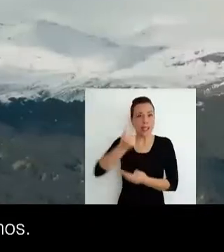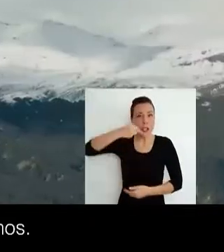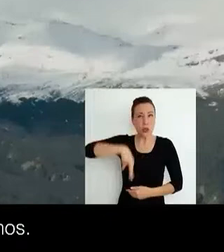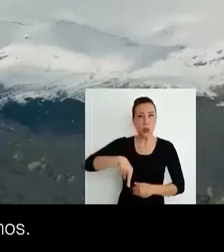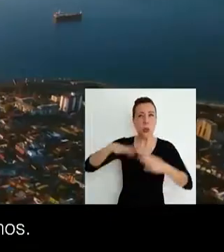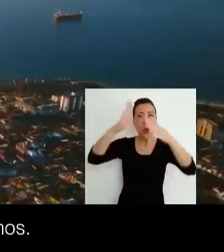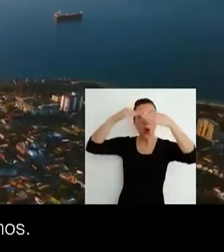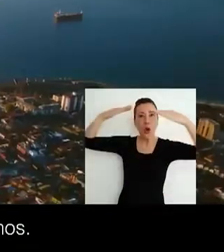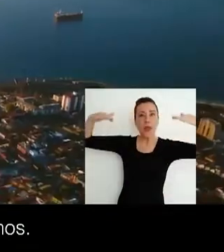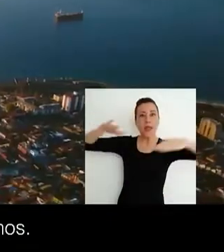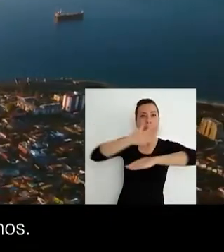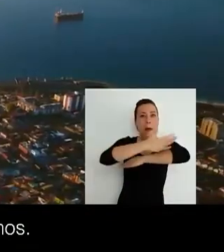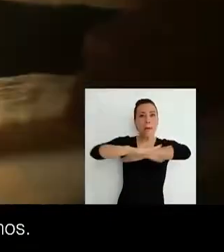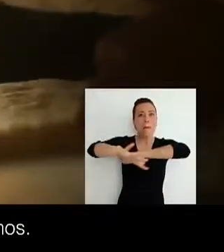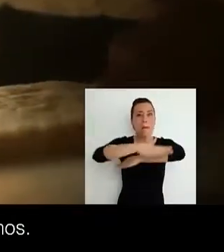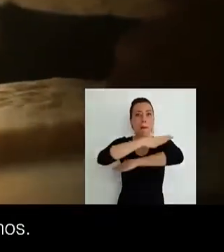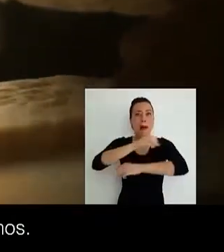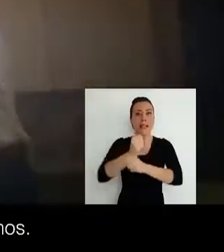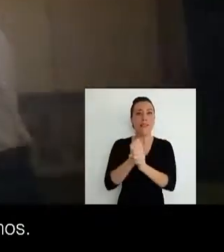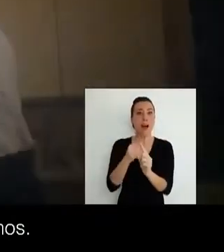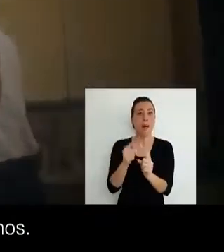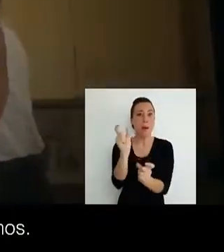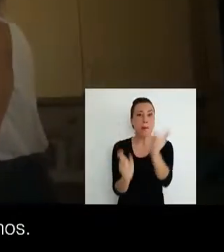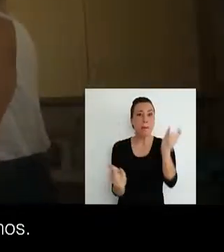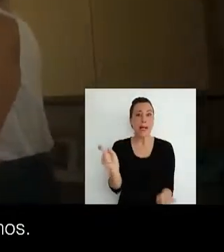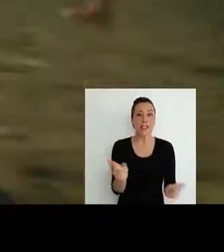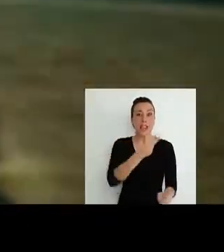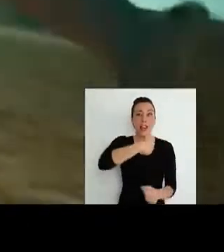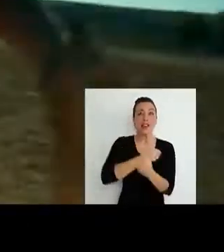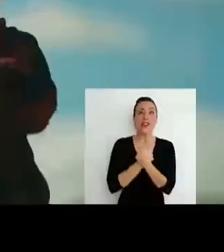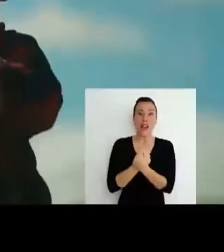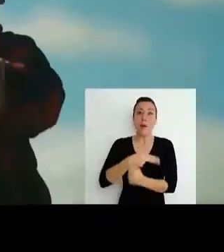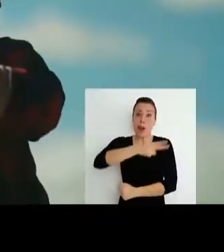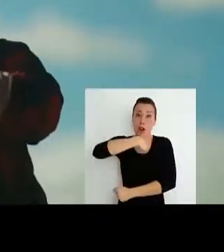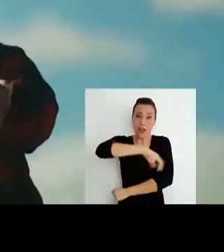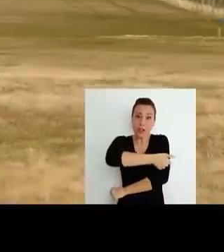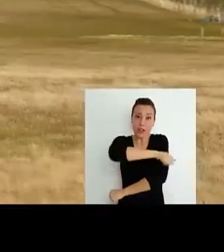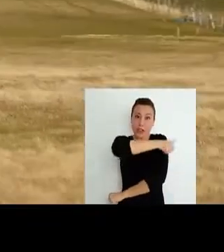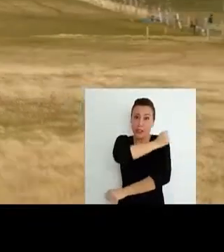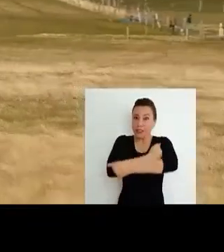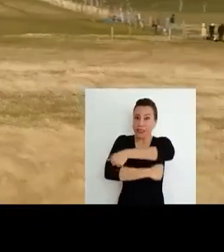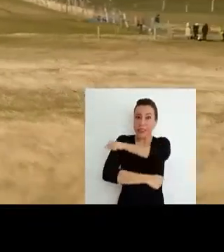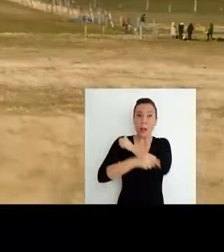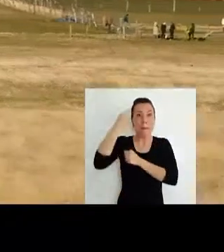ka lafkenple. Que sao que yin tai pu poyenche. Yultu kuyin tai